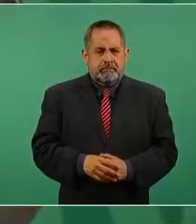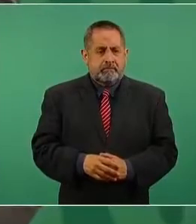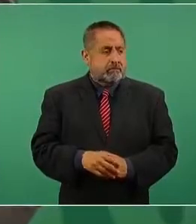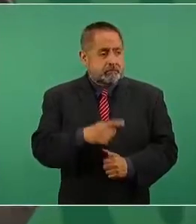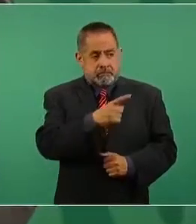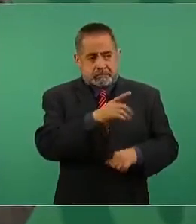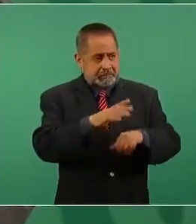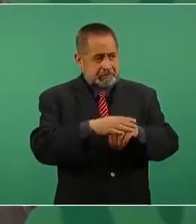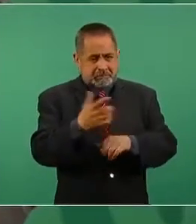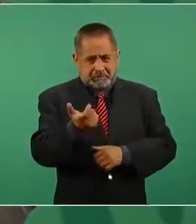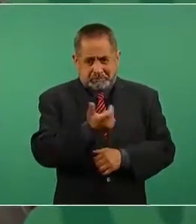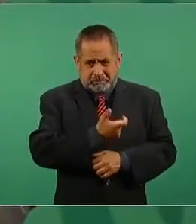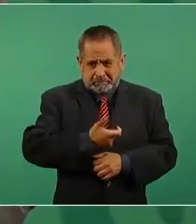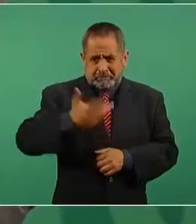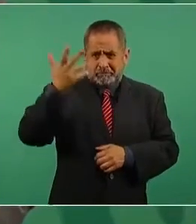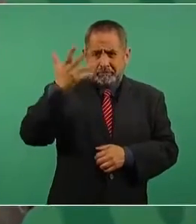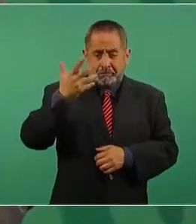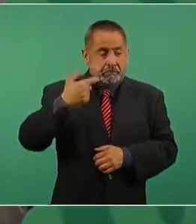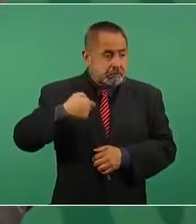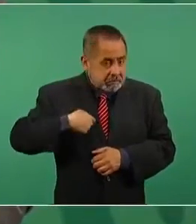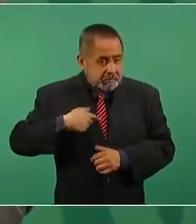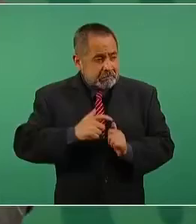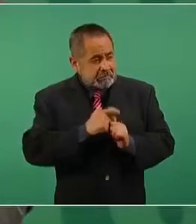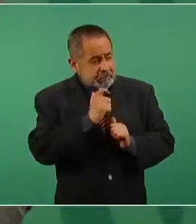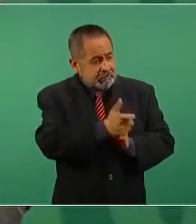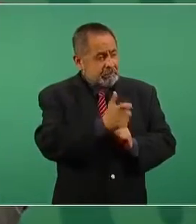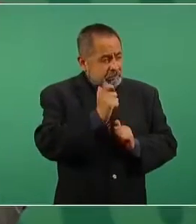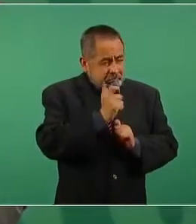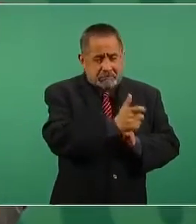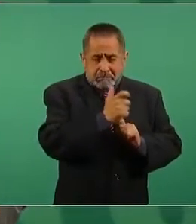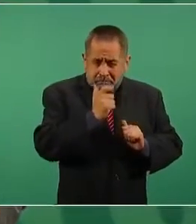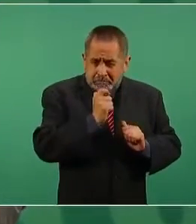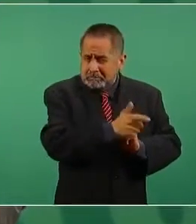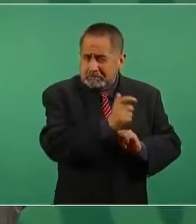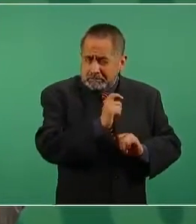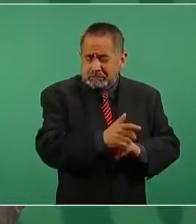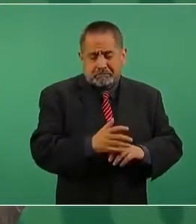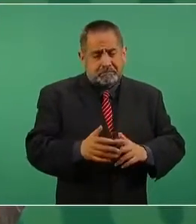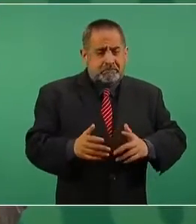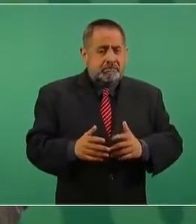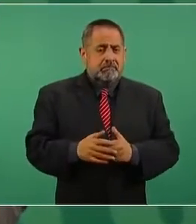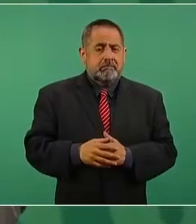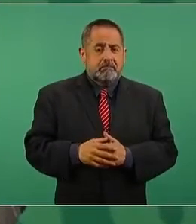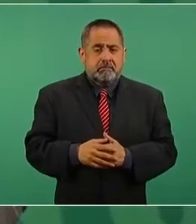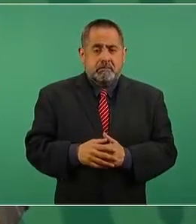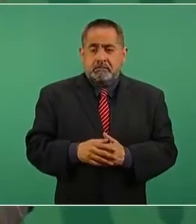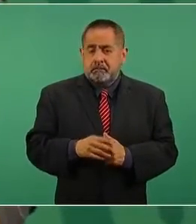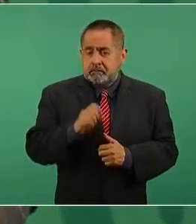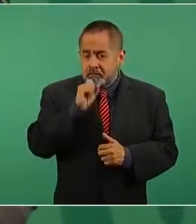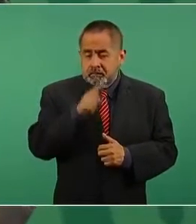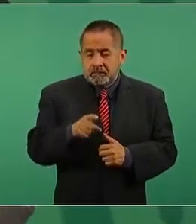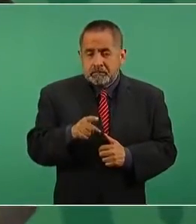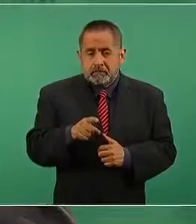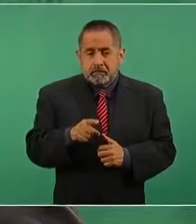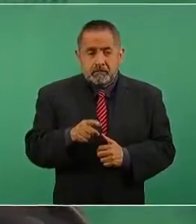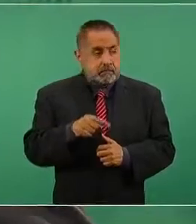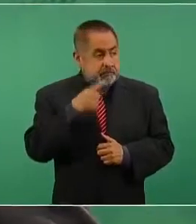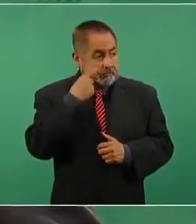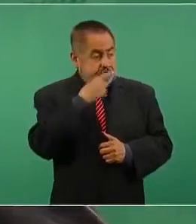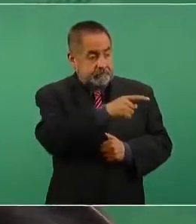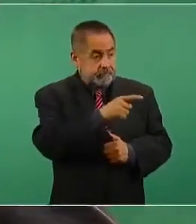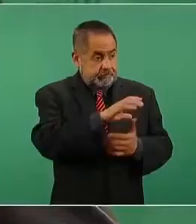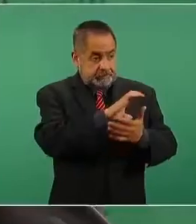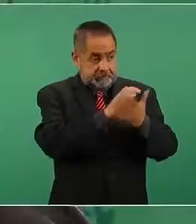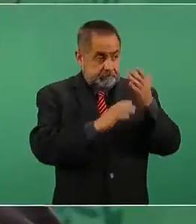Tarifas altas, precios altos, y al finalizar el